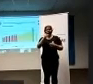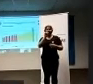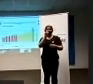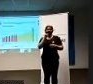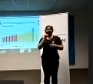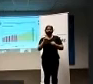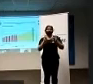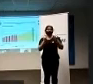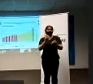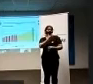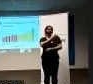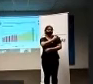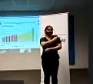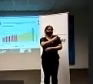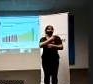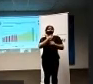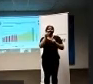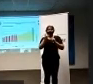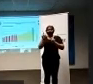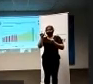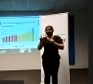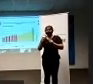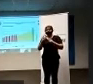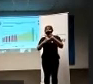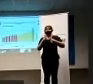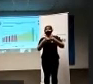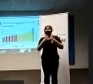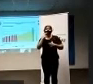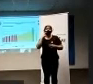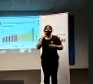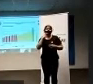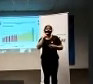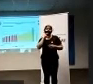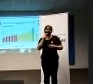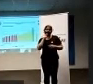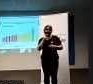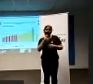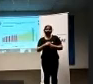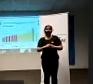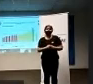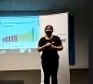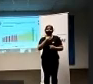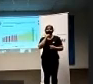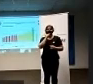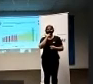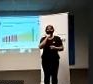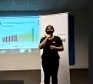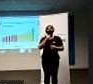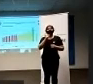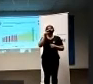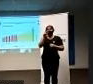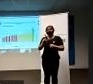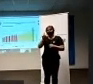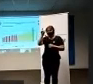80%. En la parte de rojo tenemos a